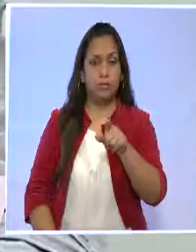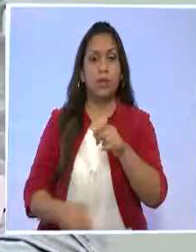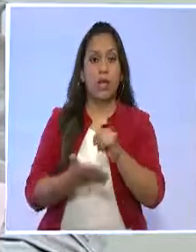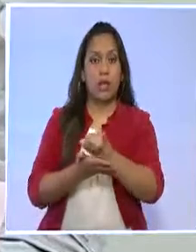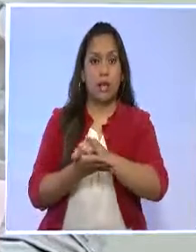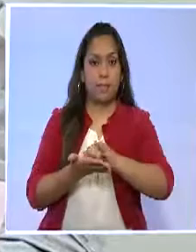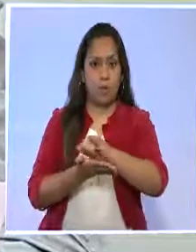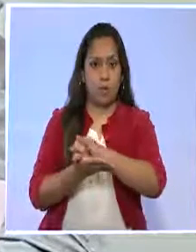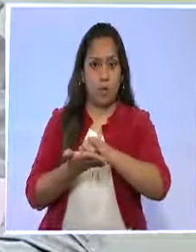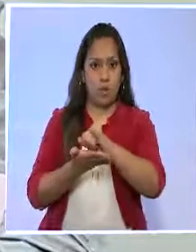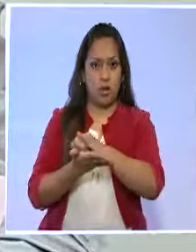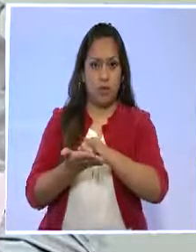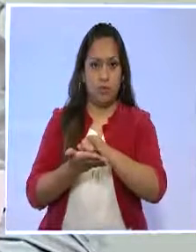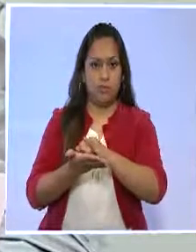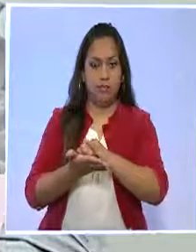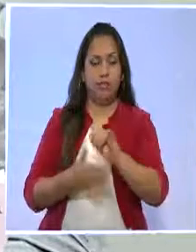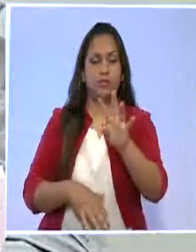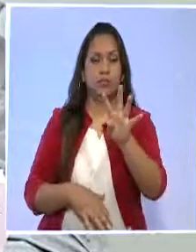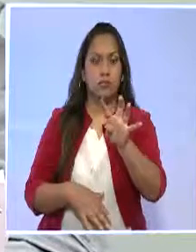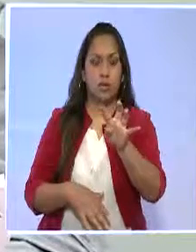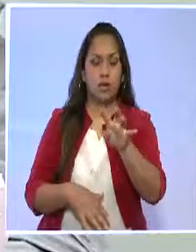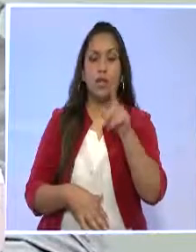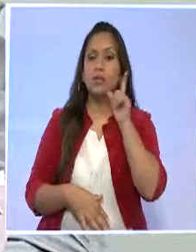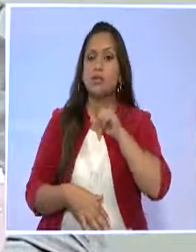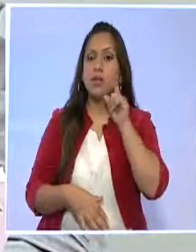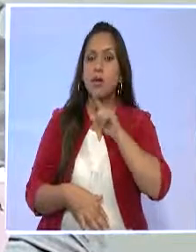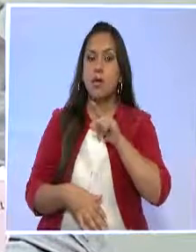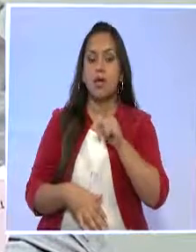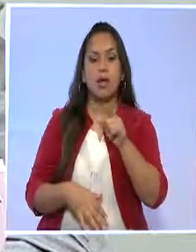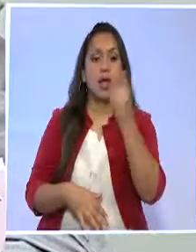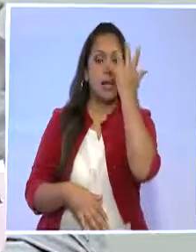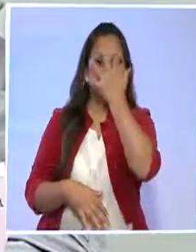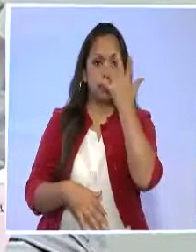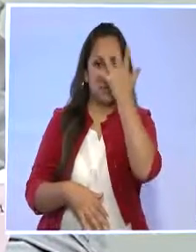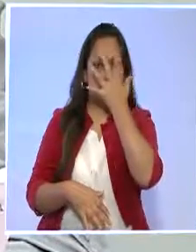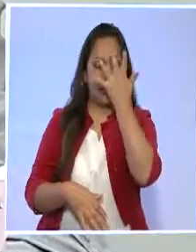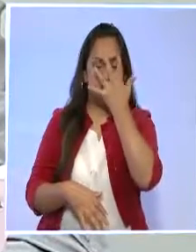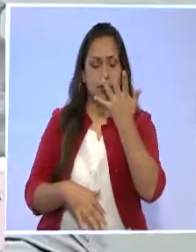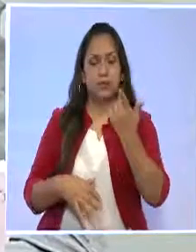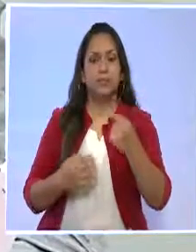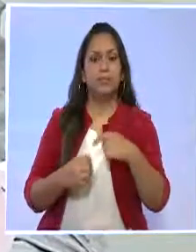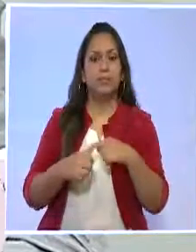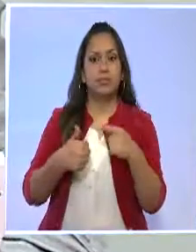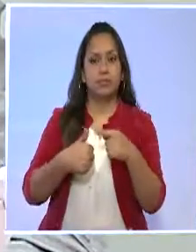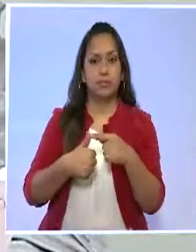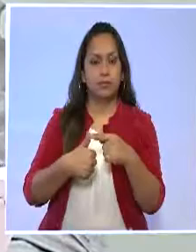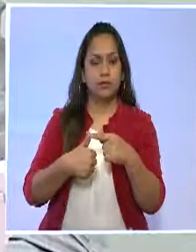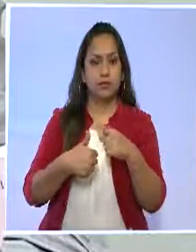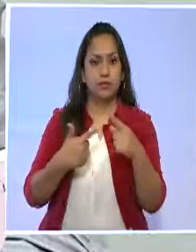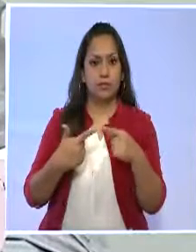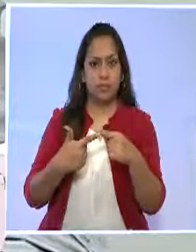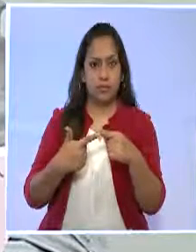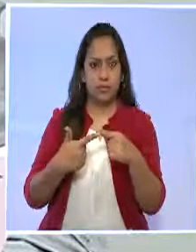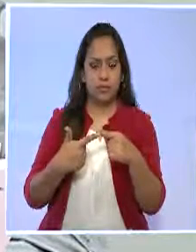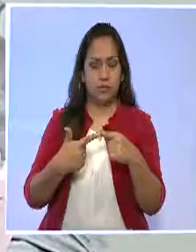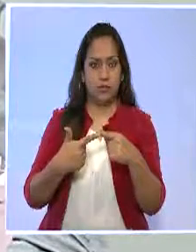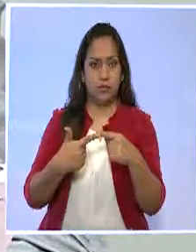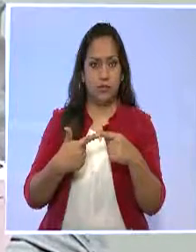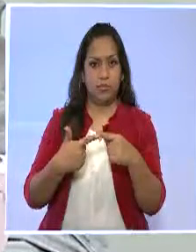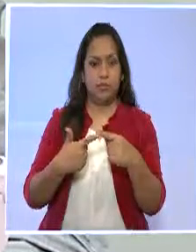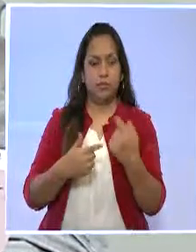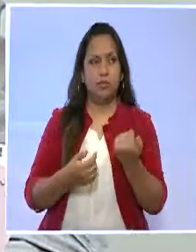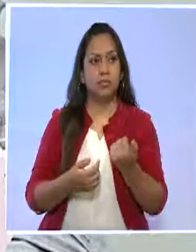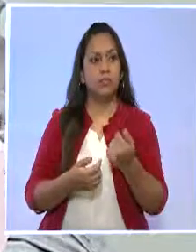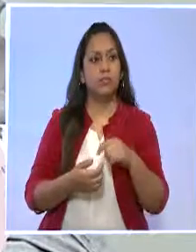imbabura perdón radio la negra latina radio la voz de quinindé en esmeraldas tenemos radio la unión y antena libre en